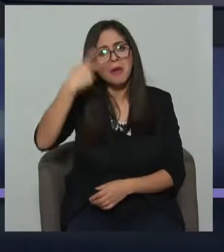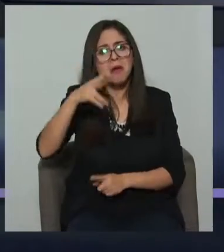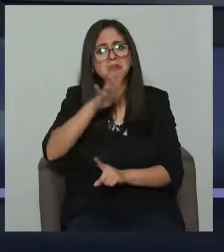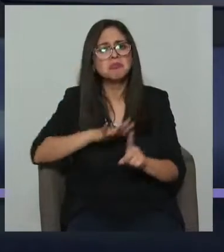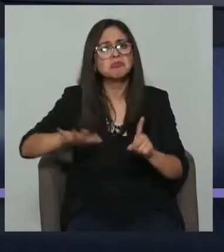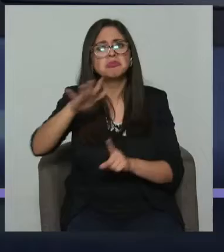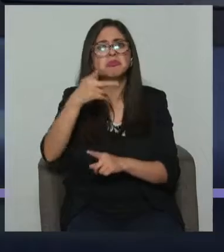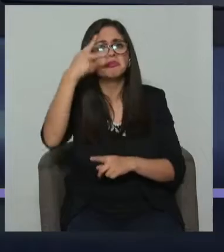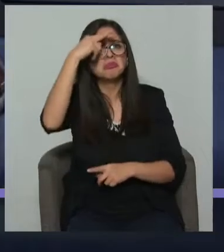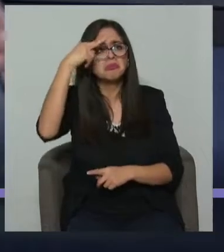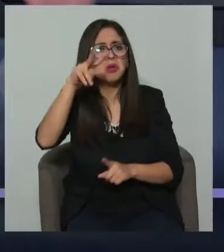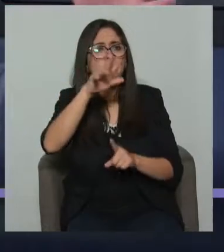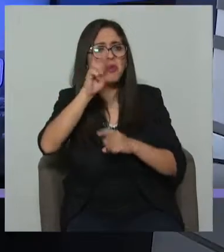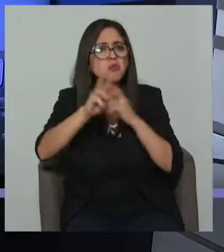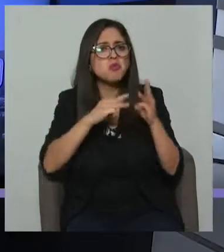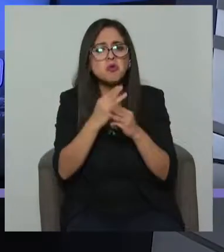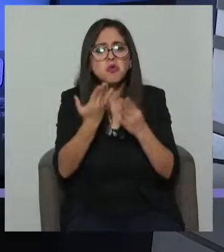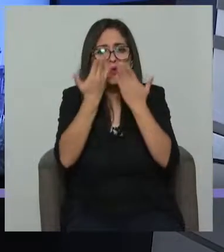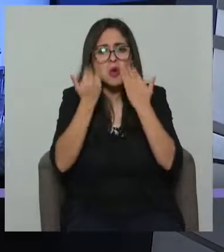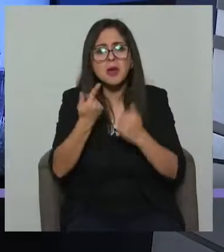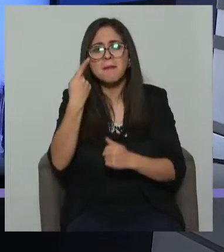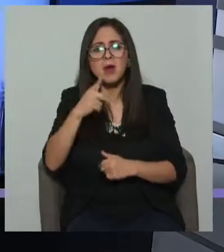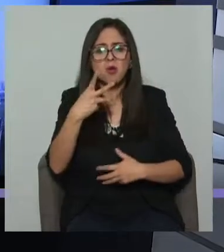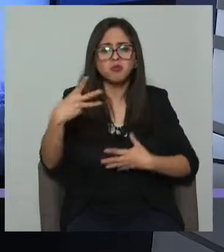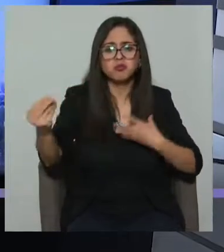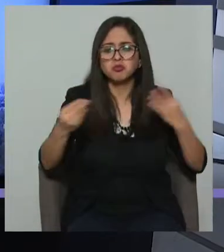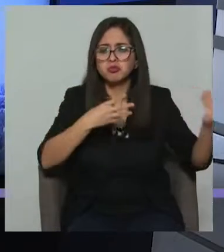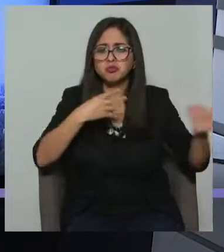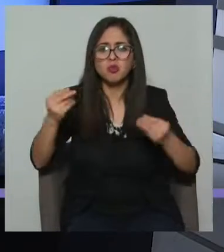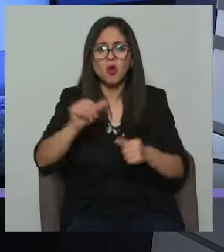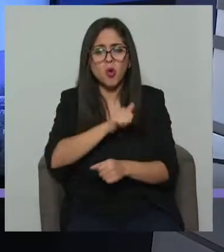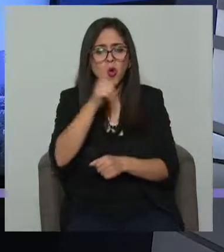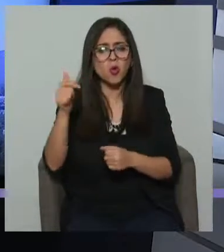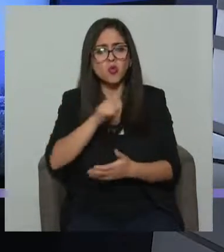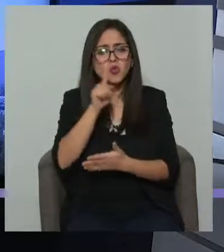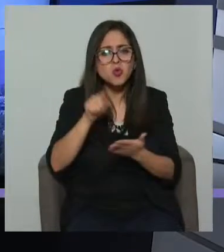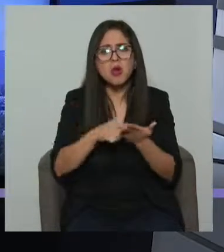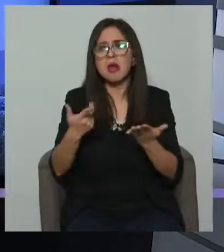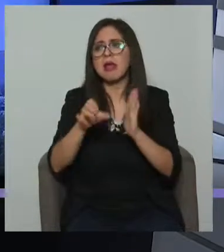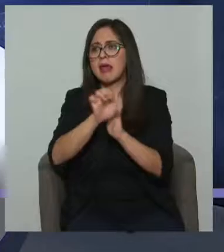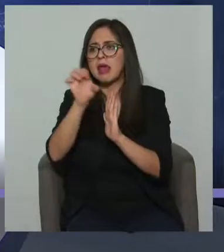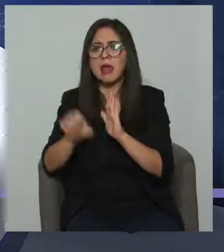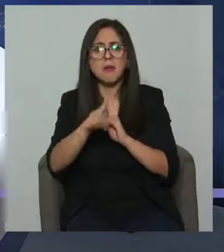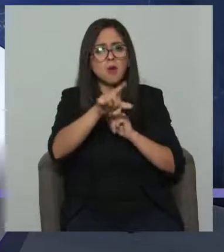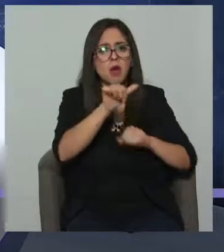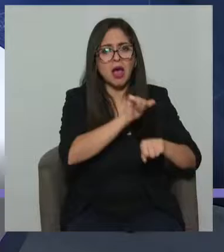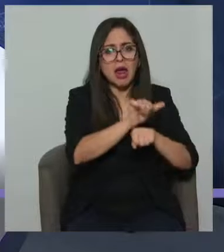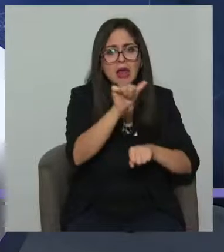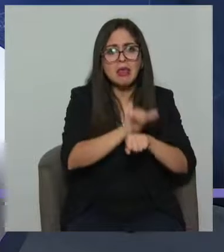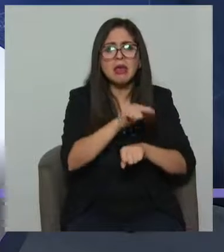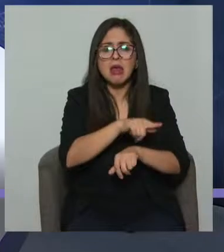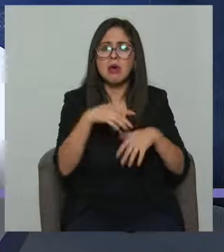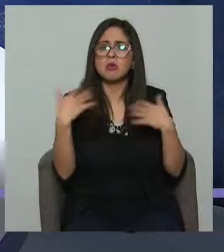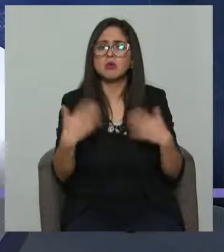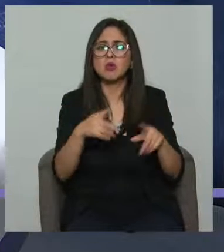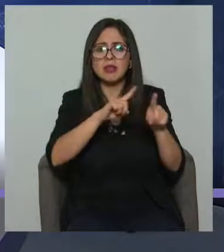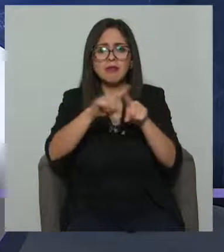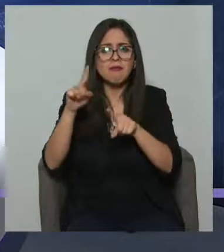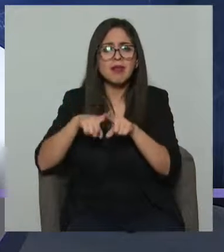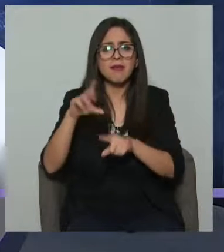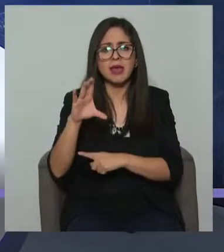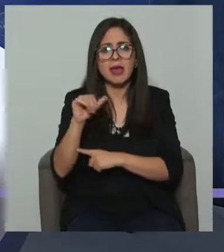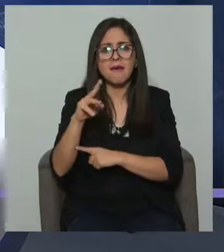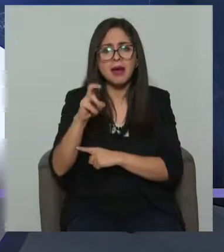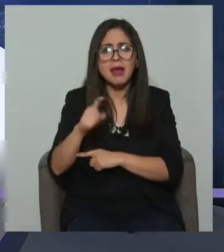del mundo y que, bueno, estamos como contagiando hacia otras latitudes. En Argentina, por ejemplo, hay un fuerte movimiento ya de cabaret, en